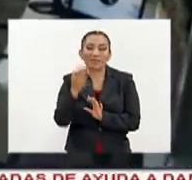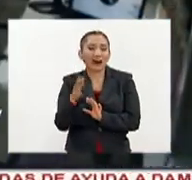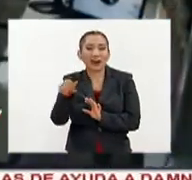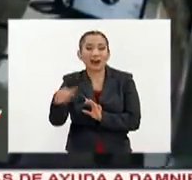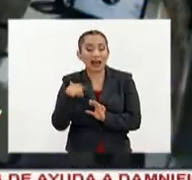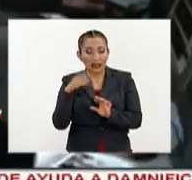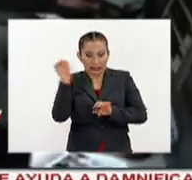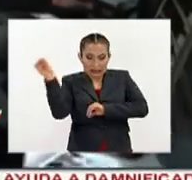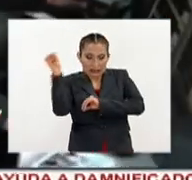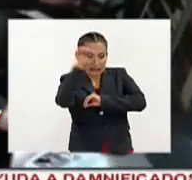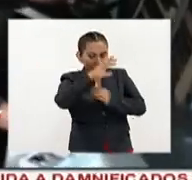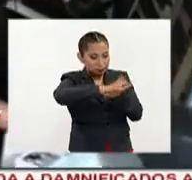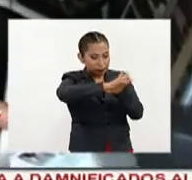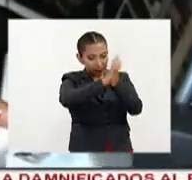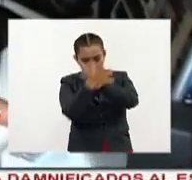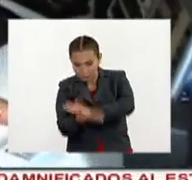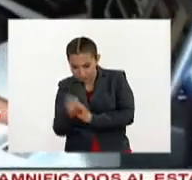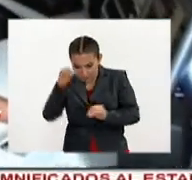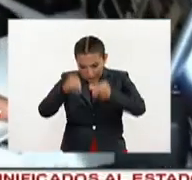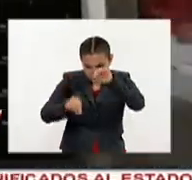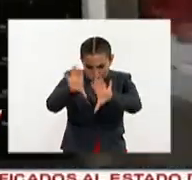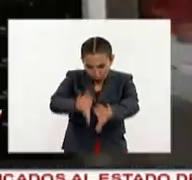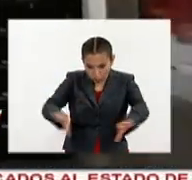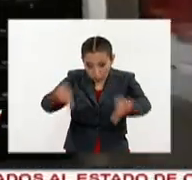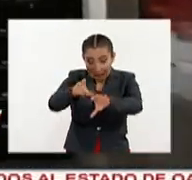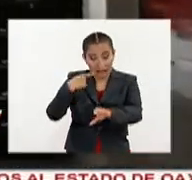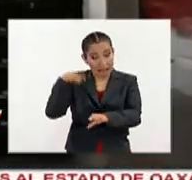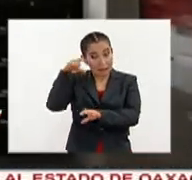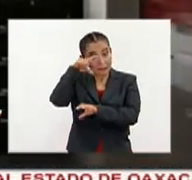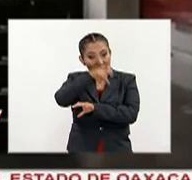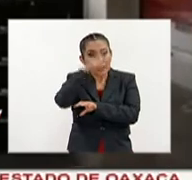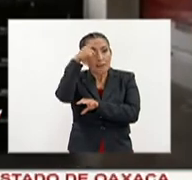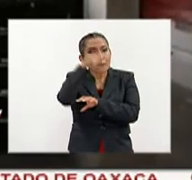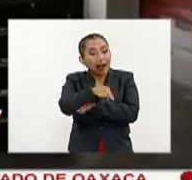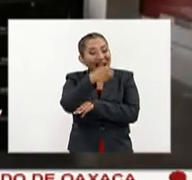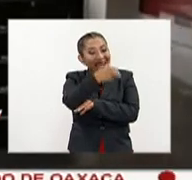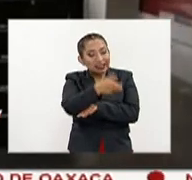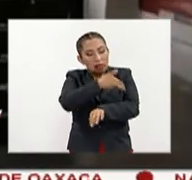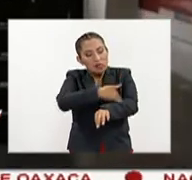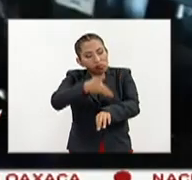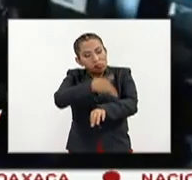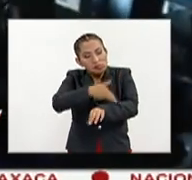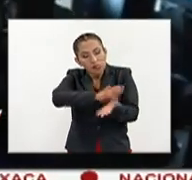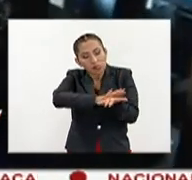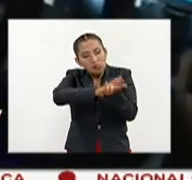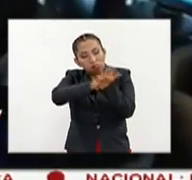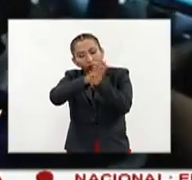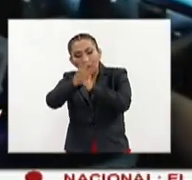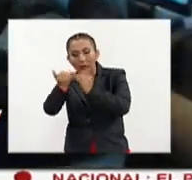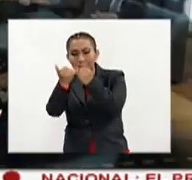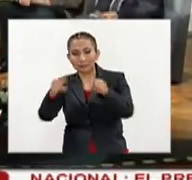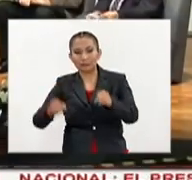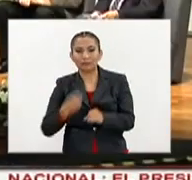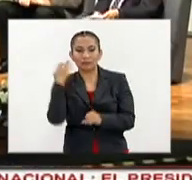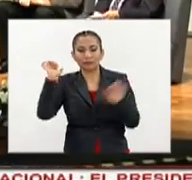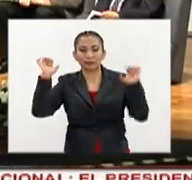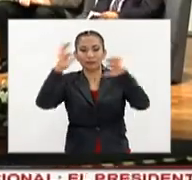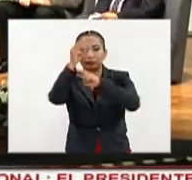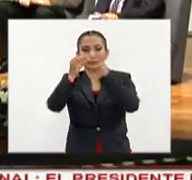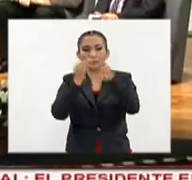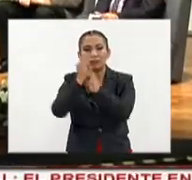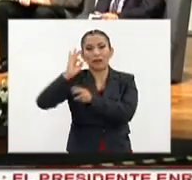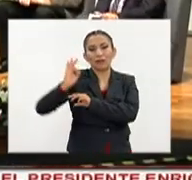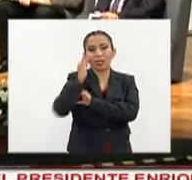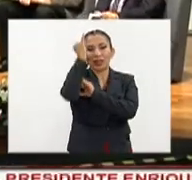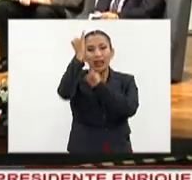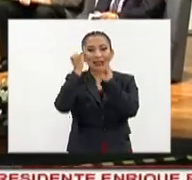Su digitalización y todo lo que implica sigue siendo un reto. Para hacer frente a este proceso, se inauguró la Conferencia Mundial de la